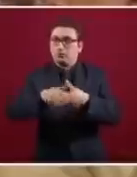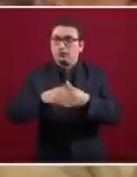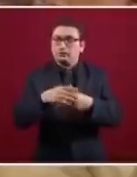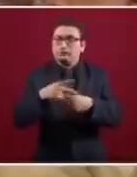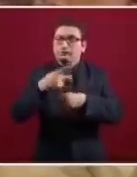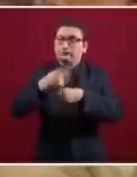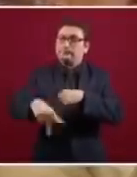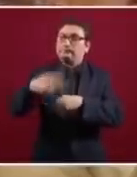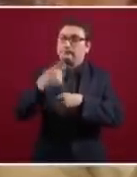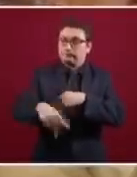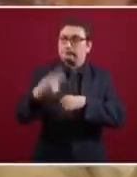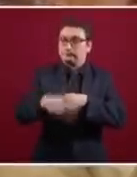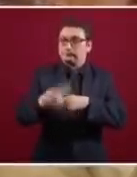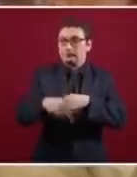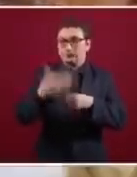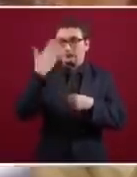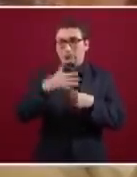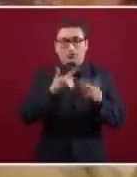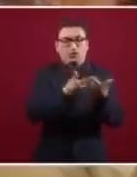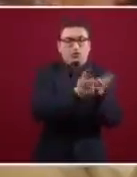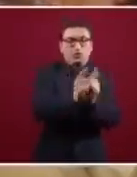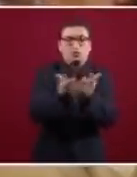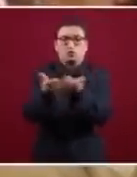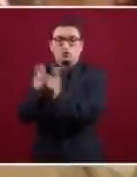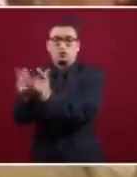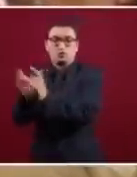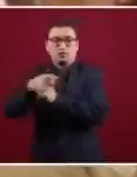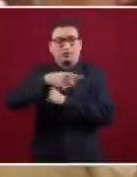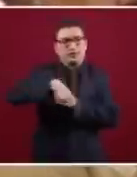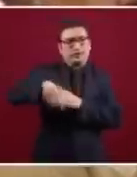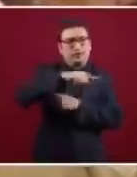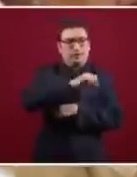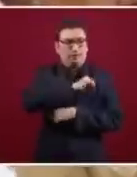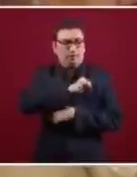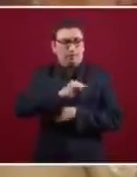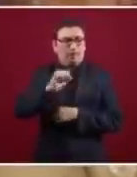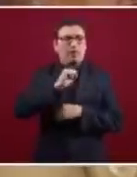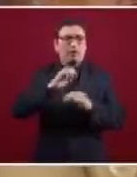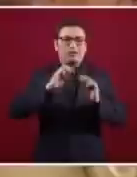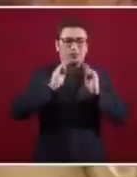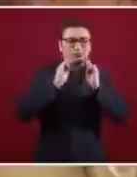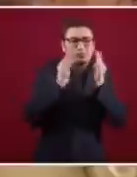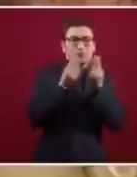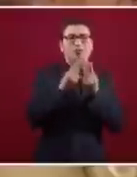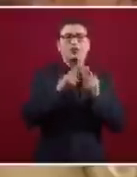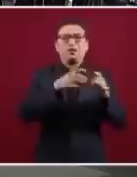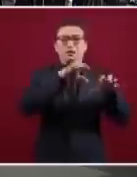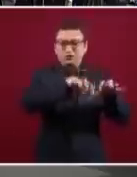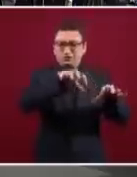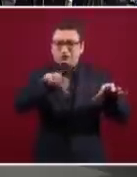que grupos criminales del narcotráfico de demás